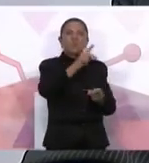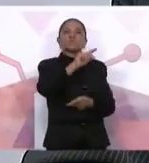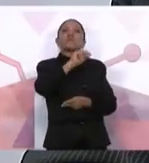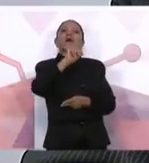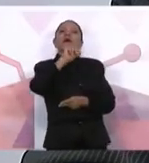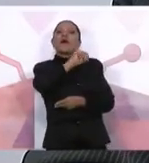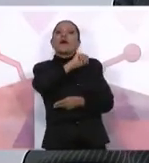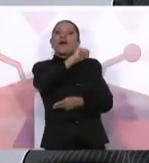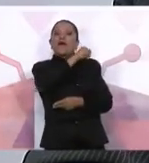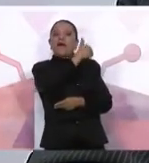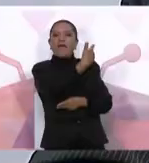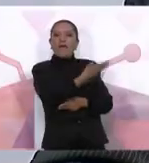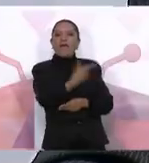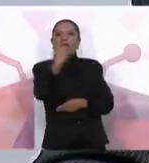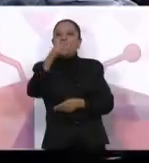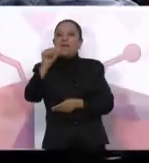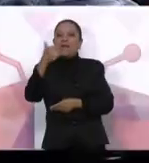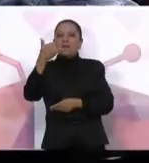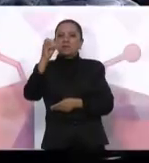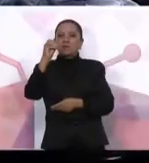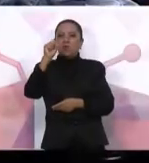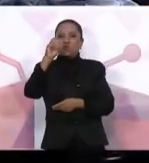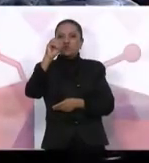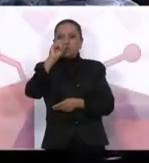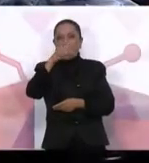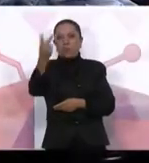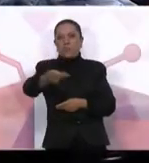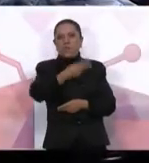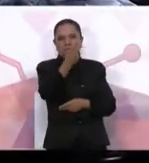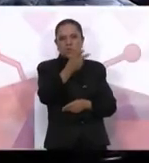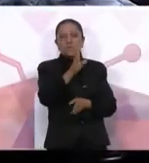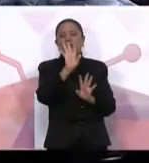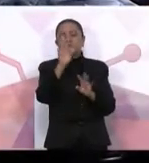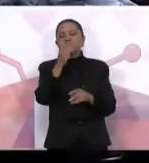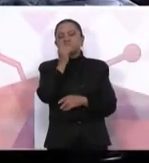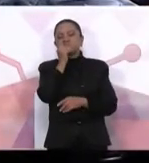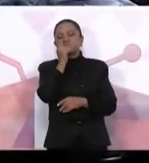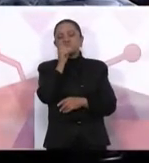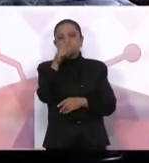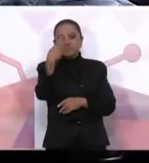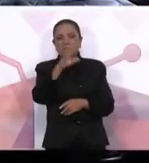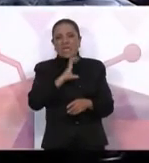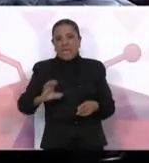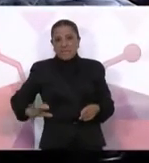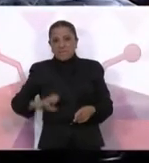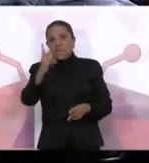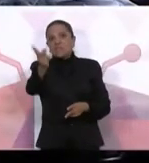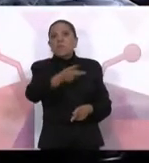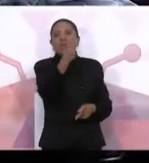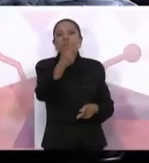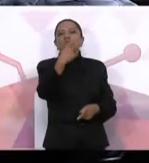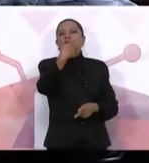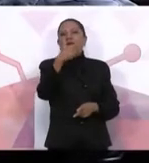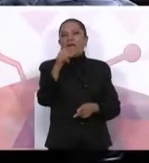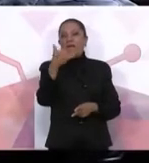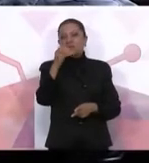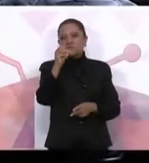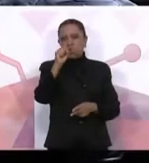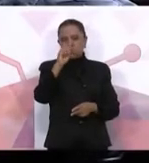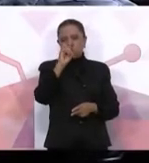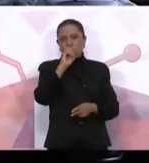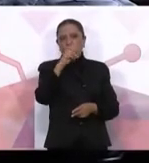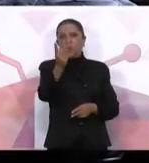perredé psd bien yo le preguntaría lo siguiente los hospitales generan